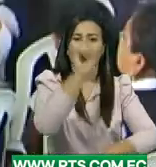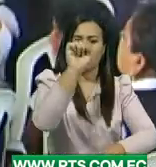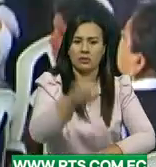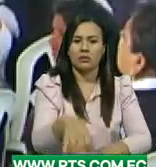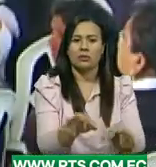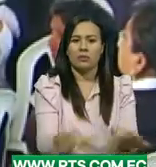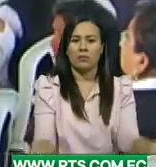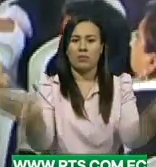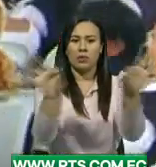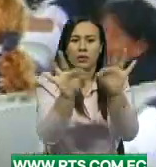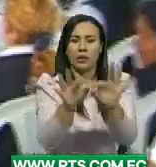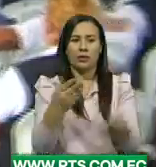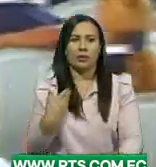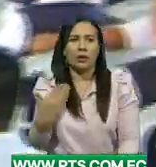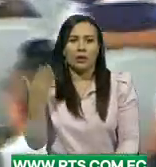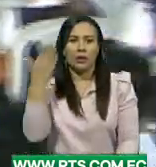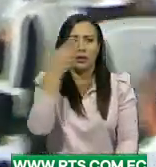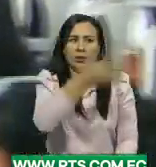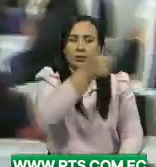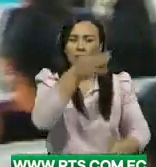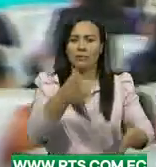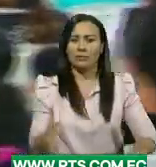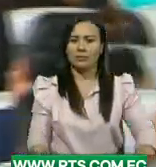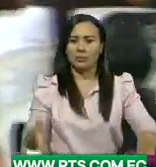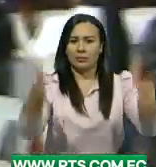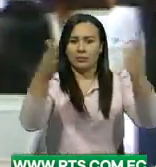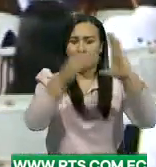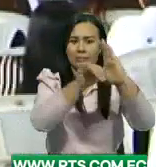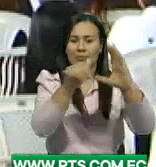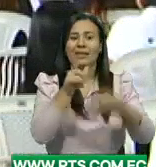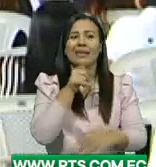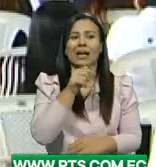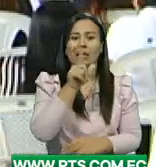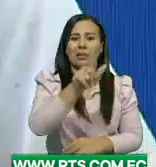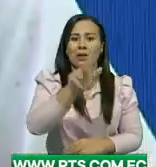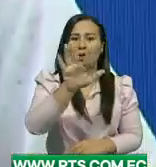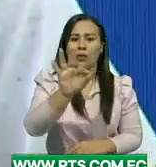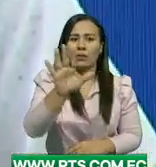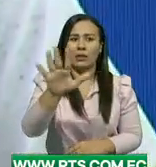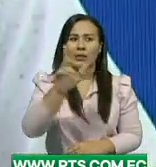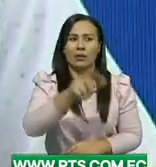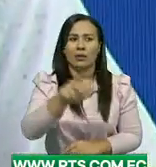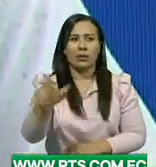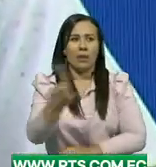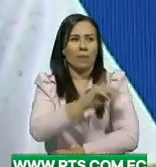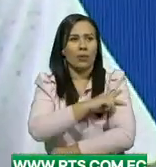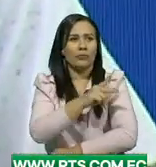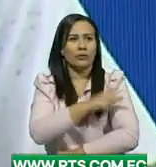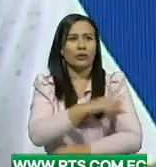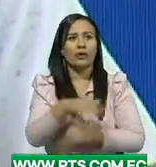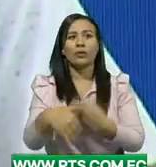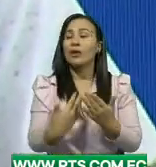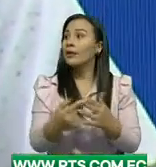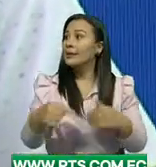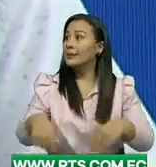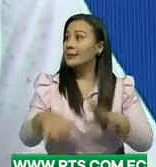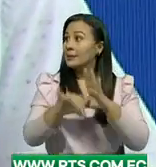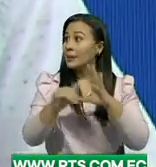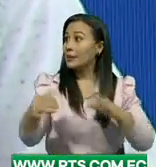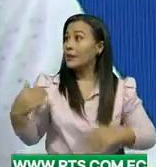Elena, hasta donde acudieron las 195 educadoras que atenderán. Solo en Santa Elena, este año